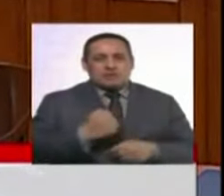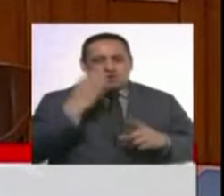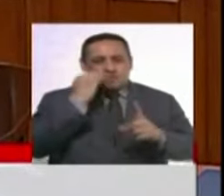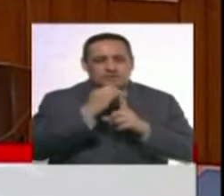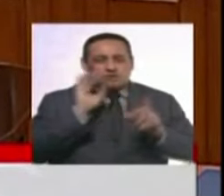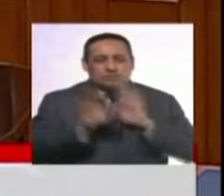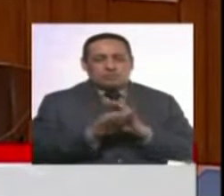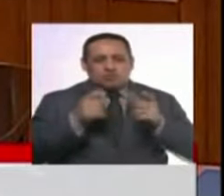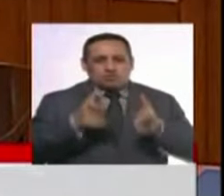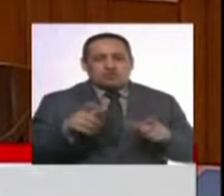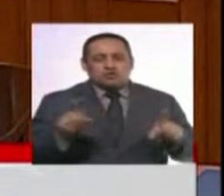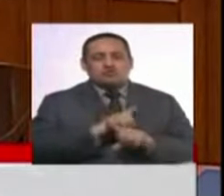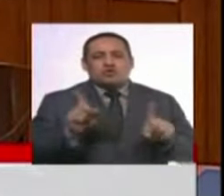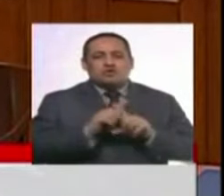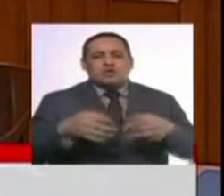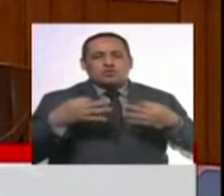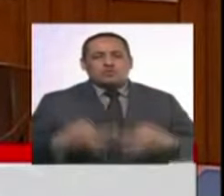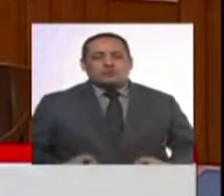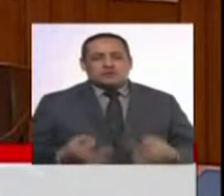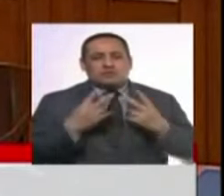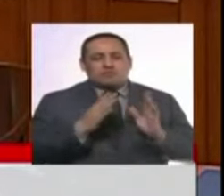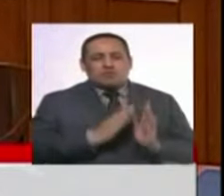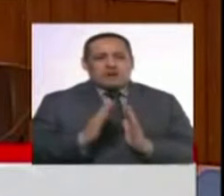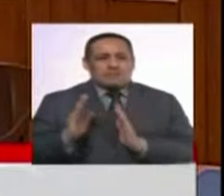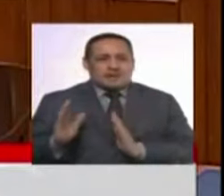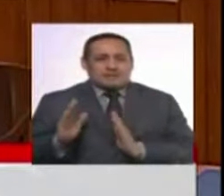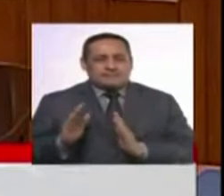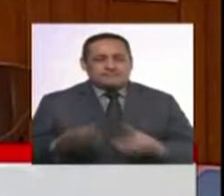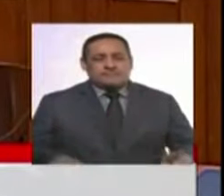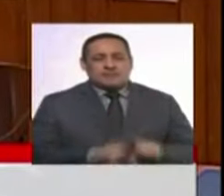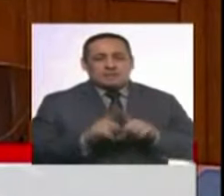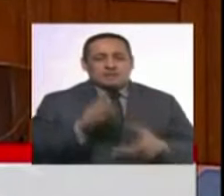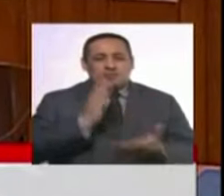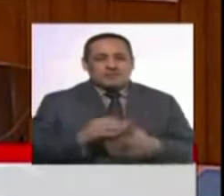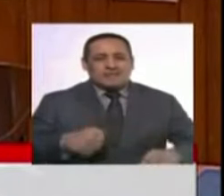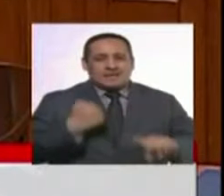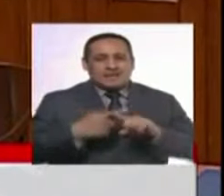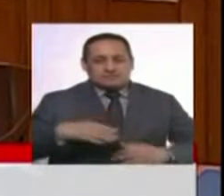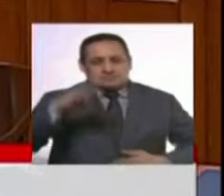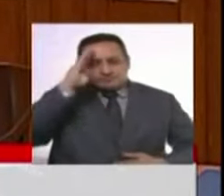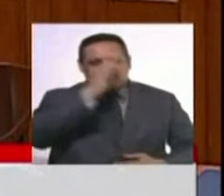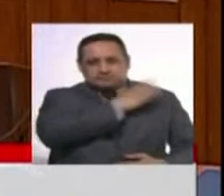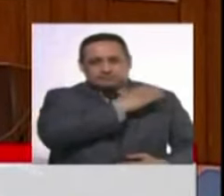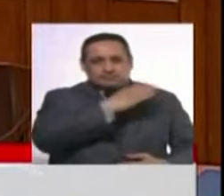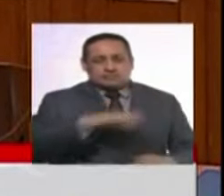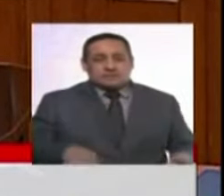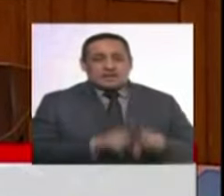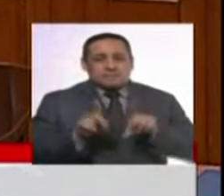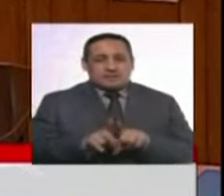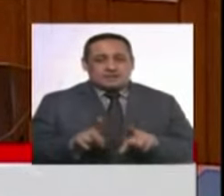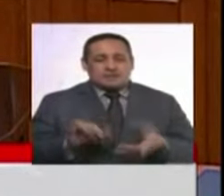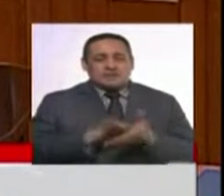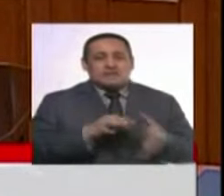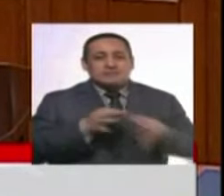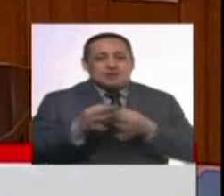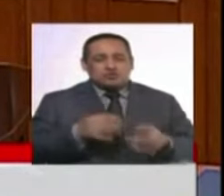de Seguridad Ciudadana no se venían cumpliendo de manera programada por parte del ex comandante general Asimismo